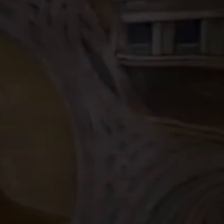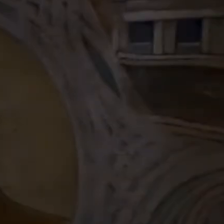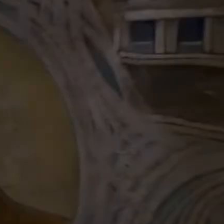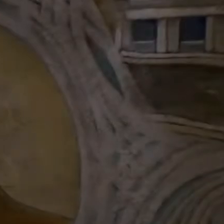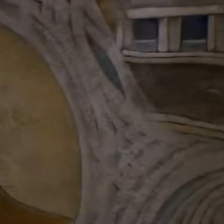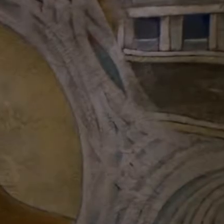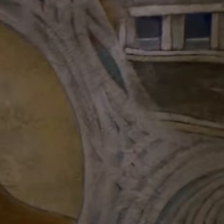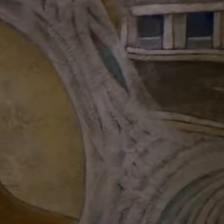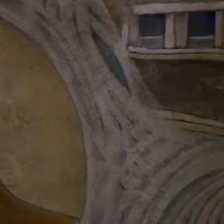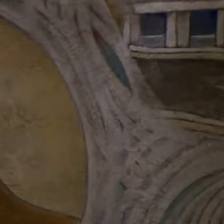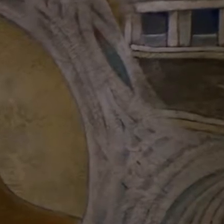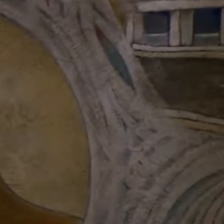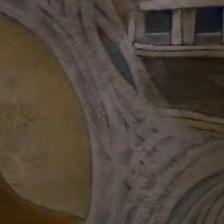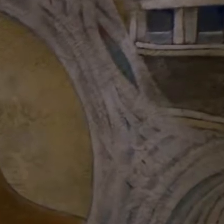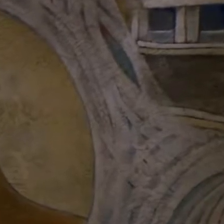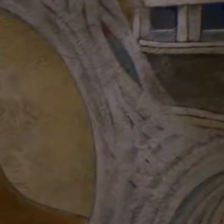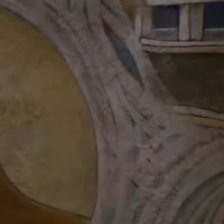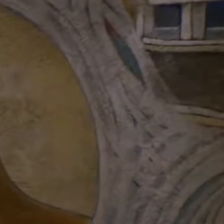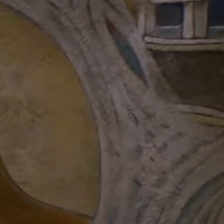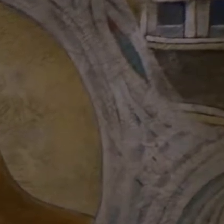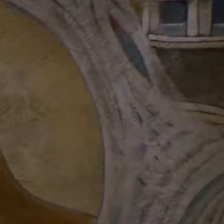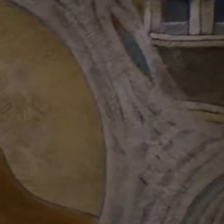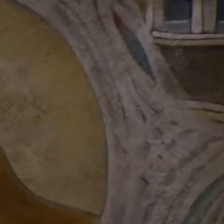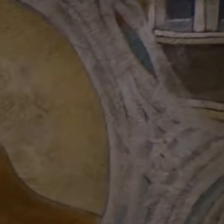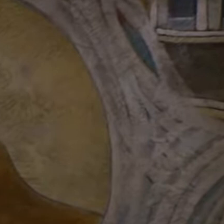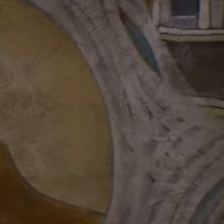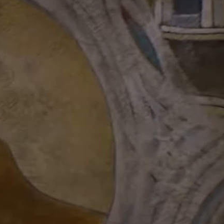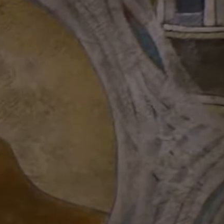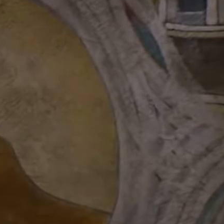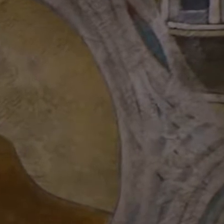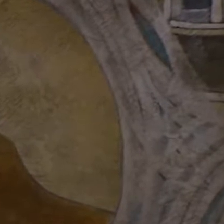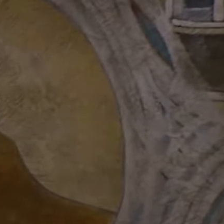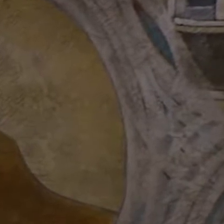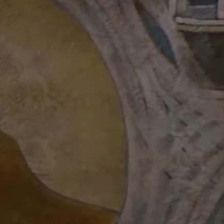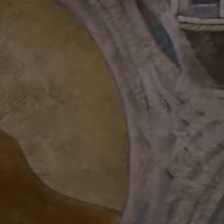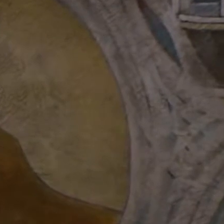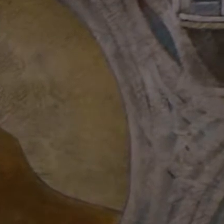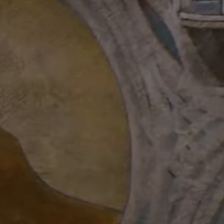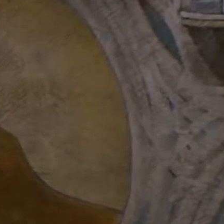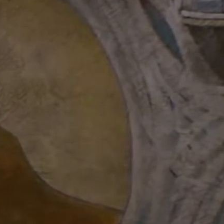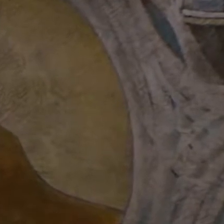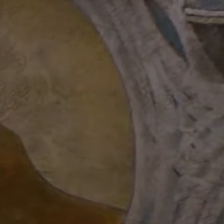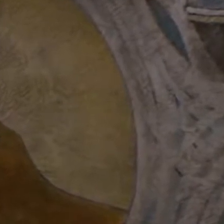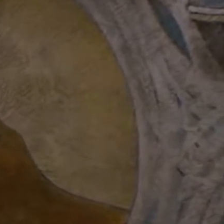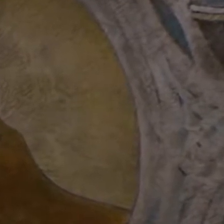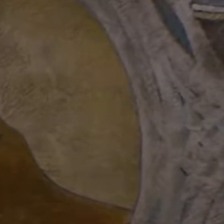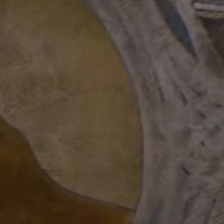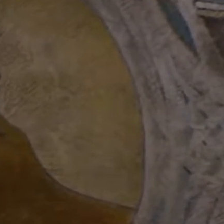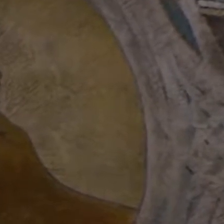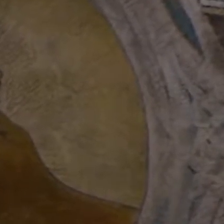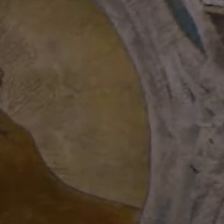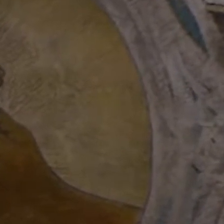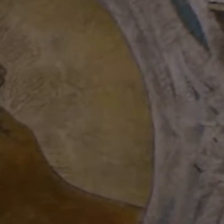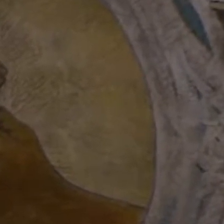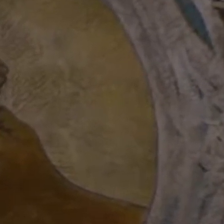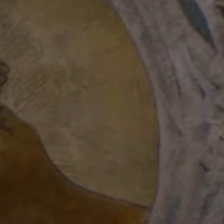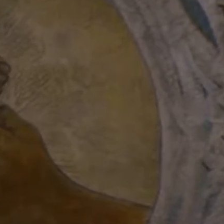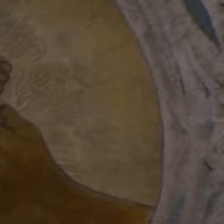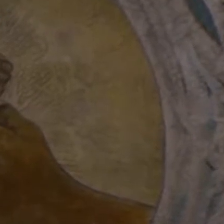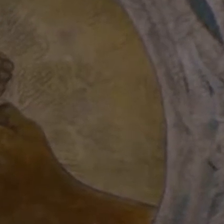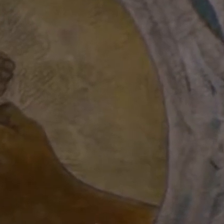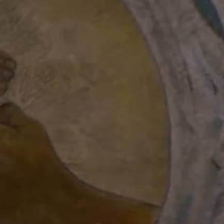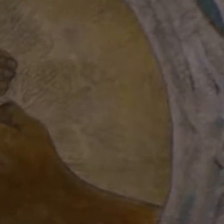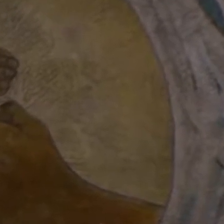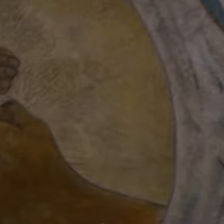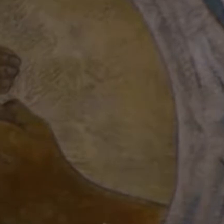Y soy la jefa de personal del Unity Council. Bienvenidos a todos. El Unity Council es una organización